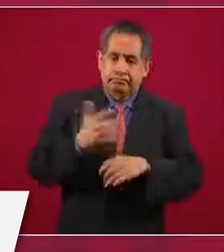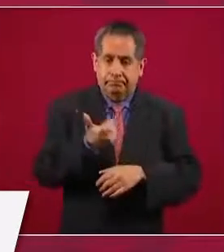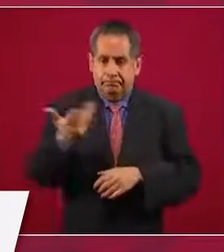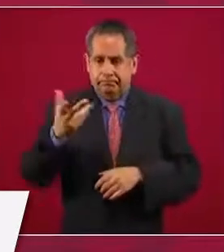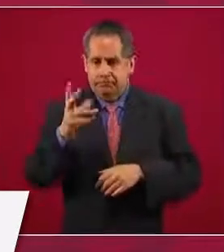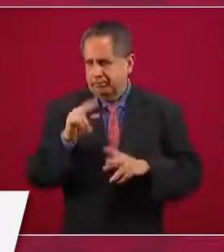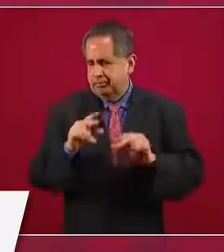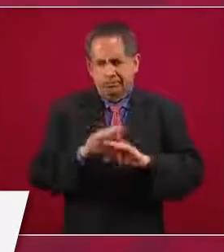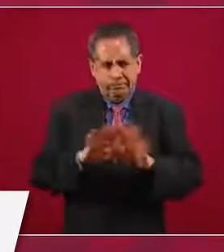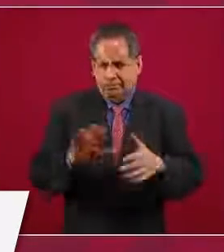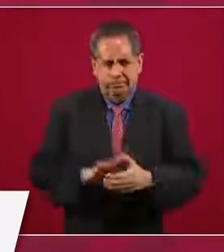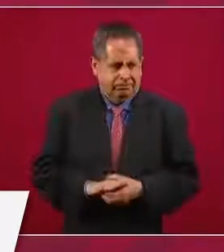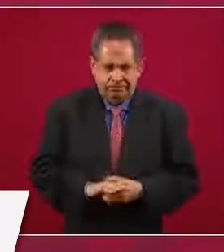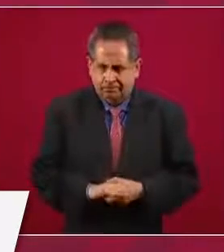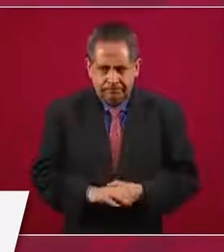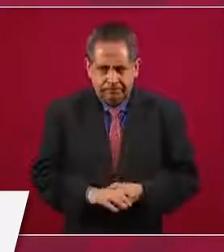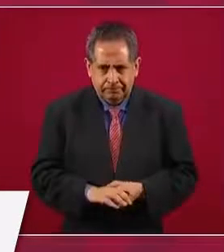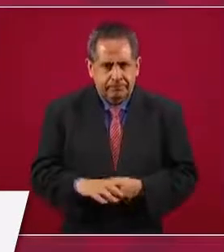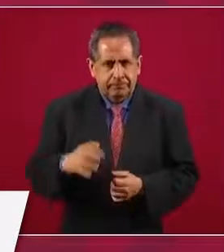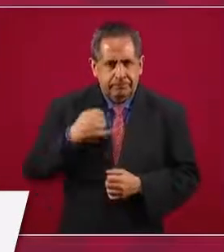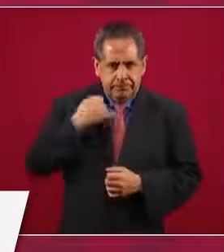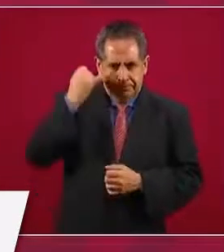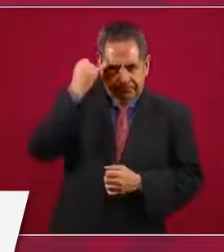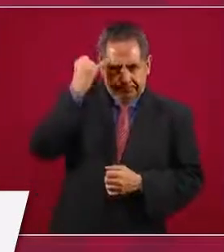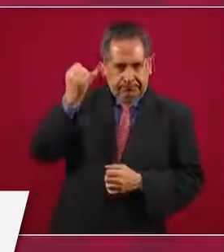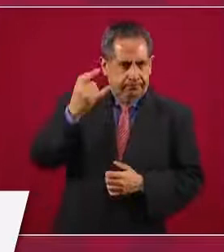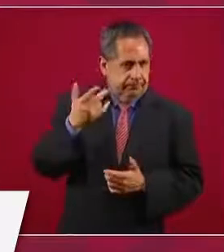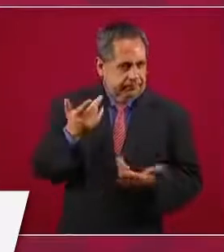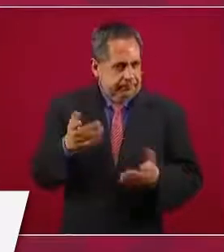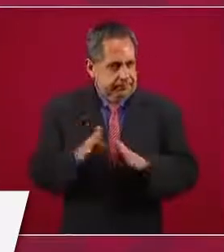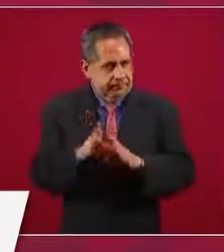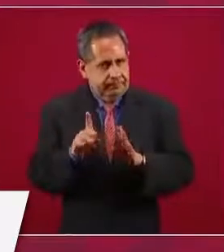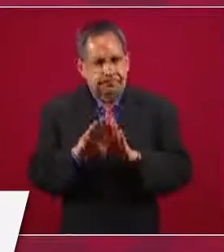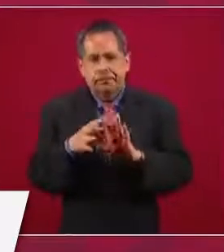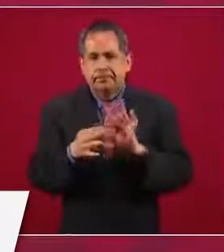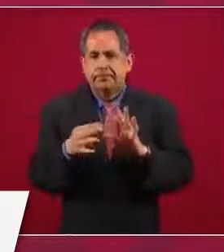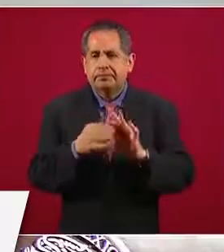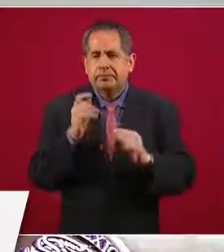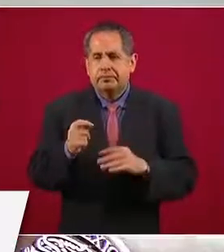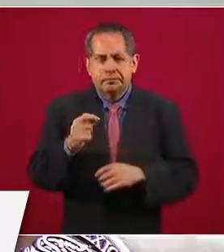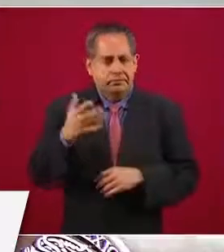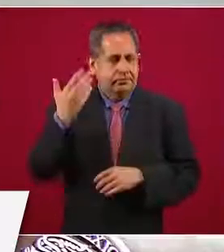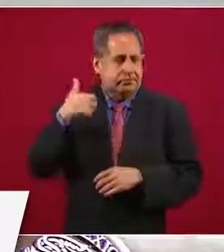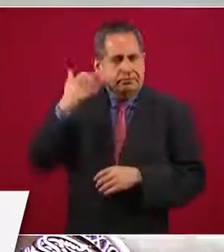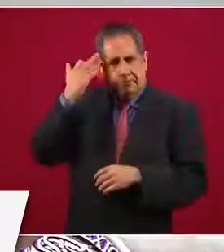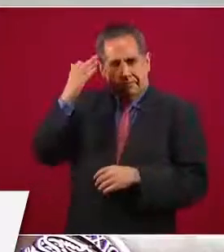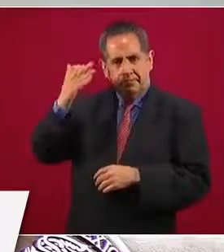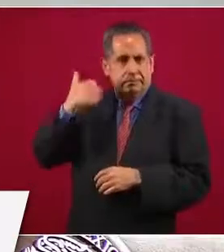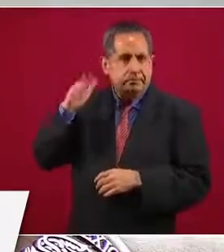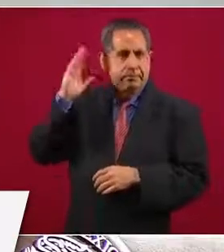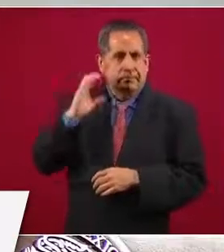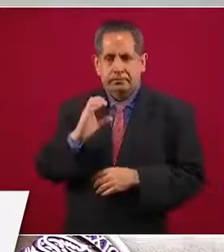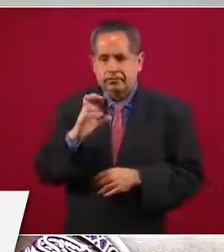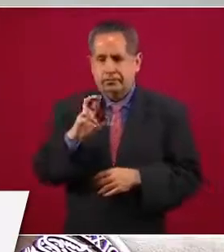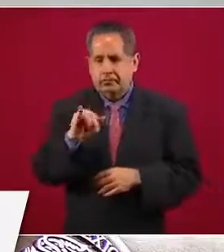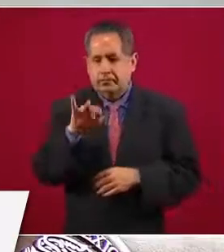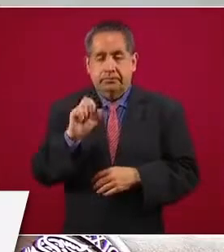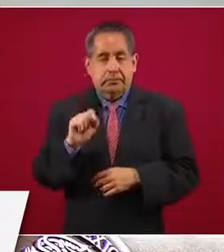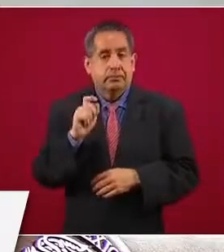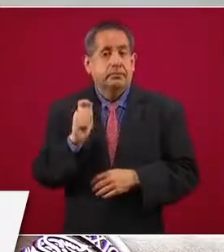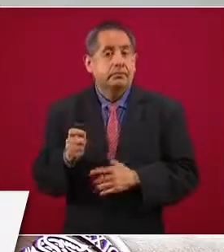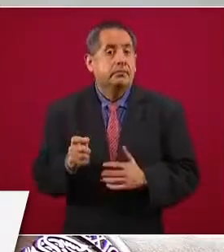imagínense nada más lo que represento durante el periodo de crisis